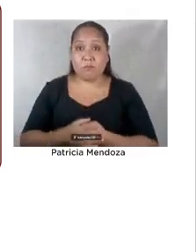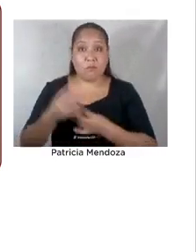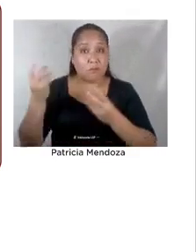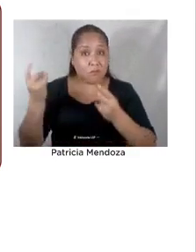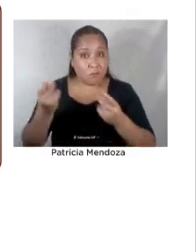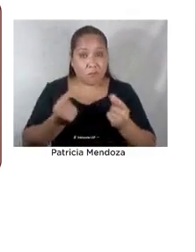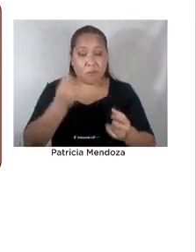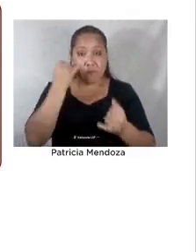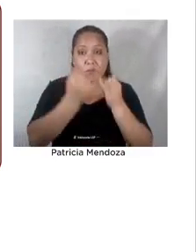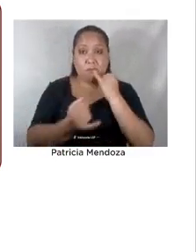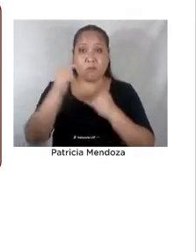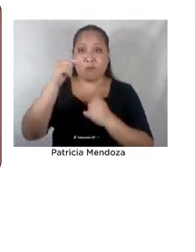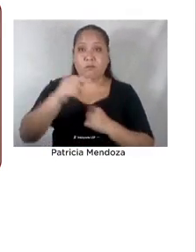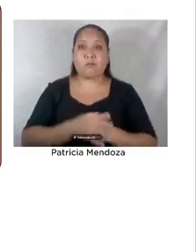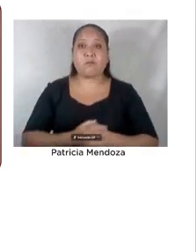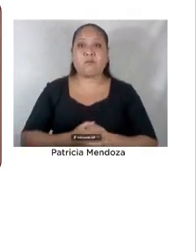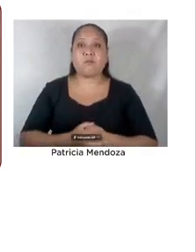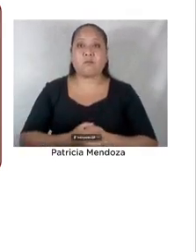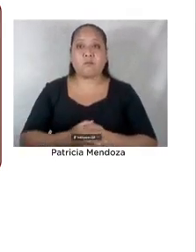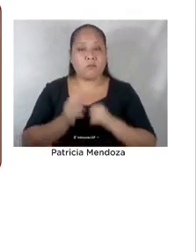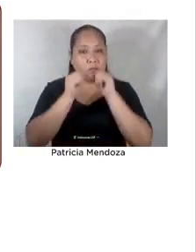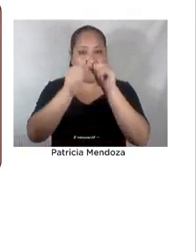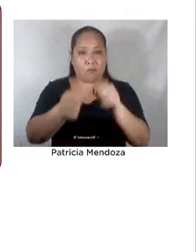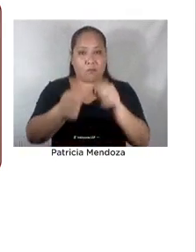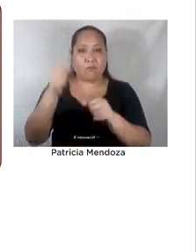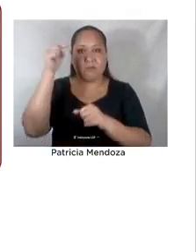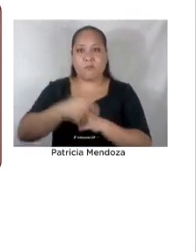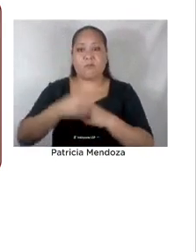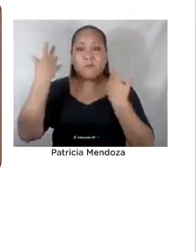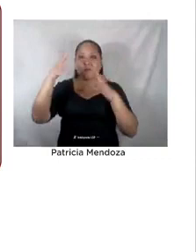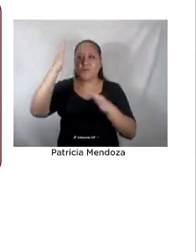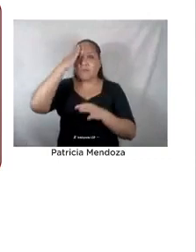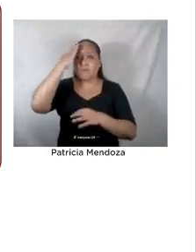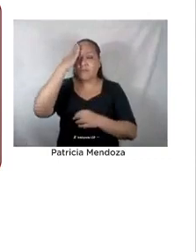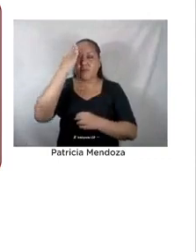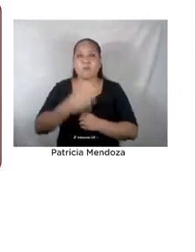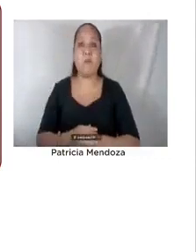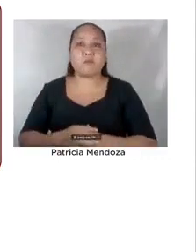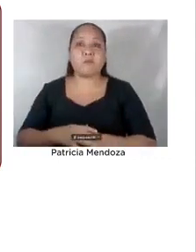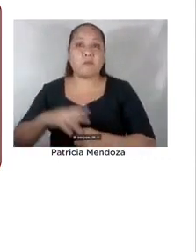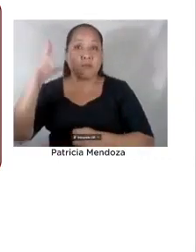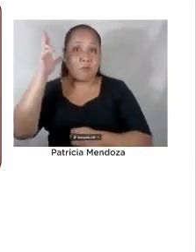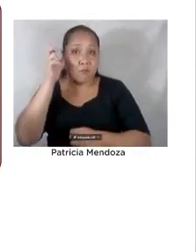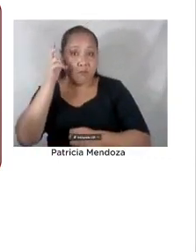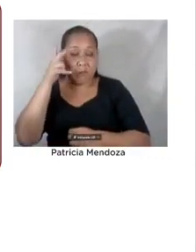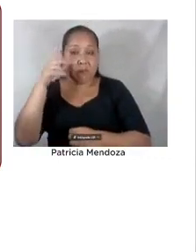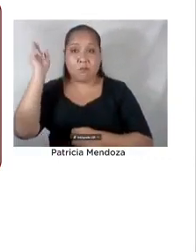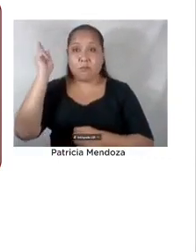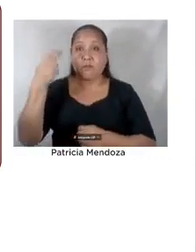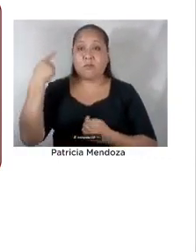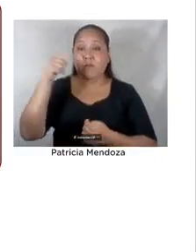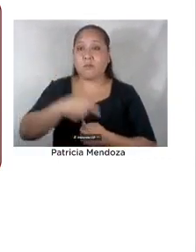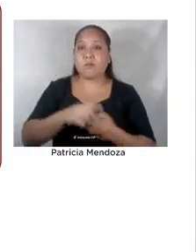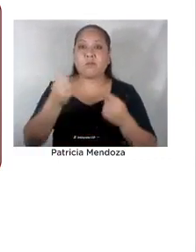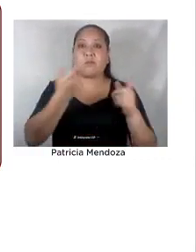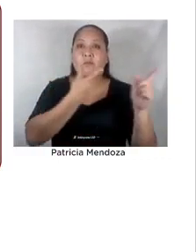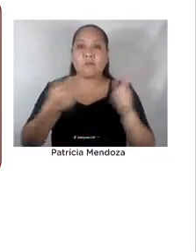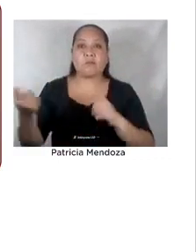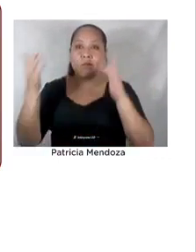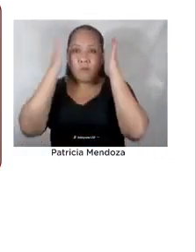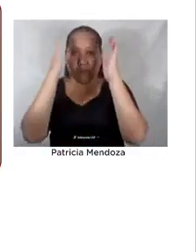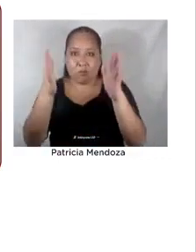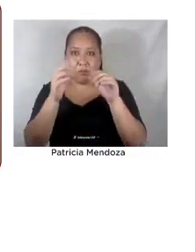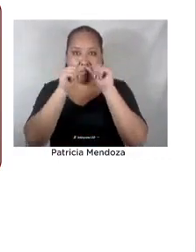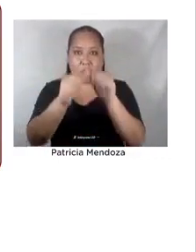esto y sigamos en esto. Bueno, ya saben, entren a Te Escucho Docente, por favor, ahí estaremos atentos a